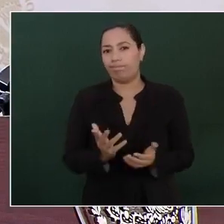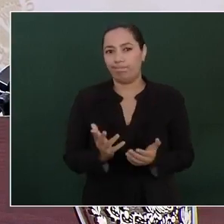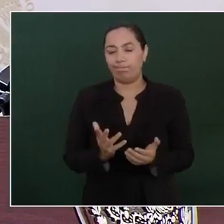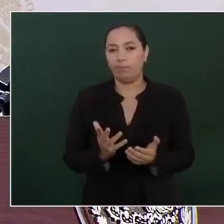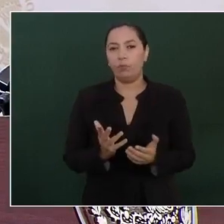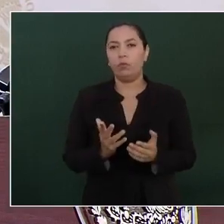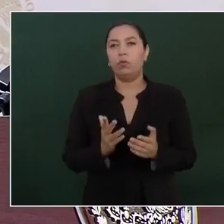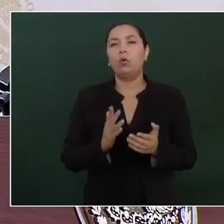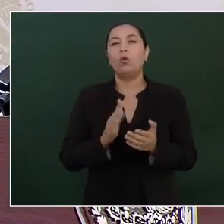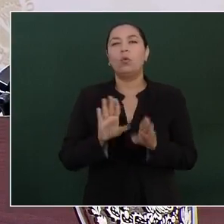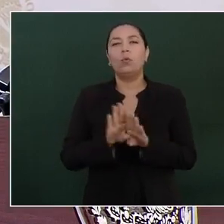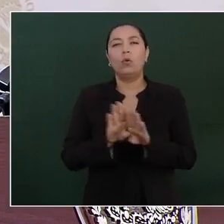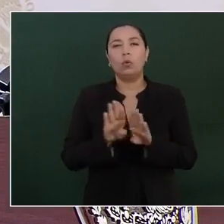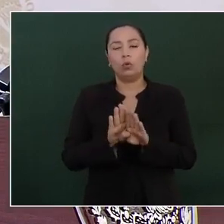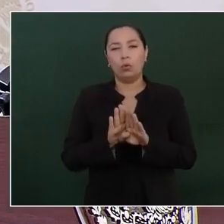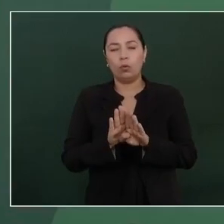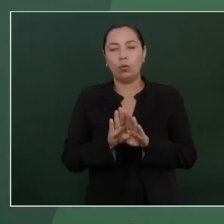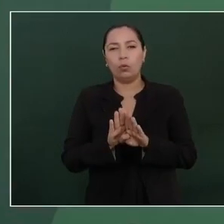o